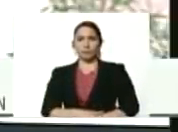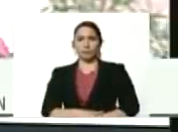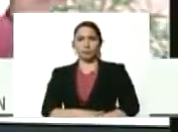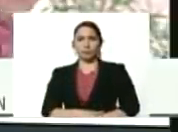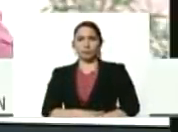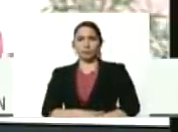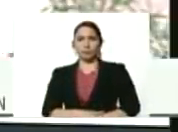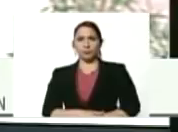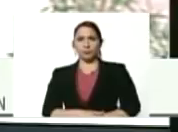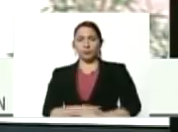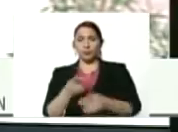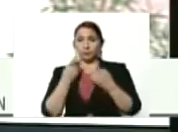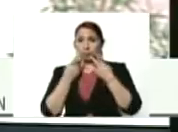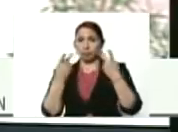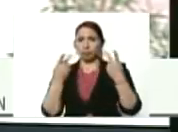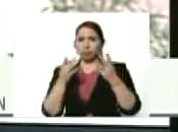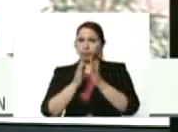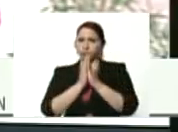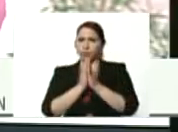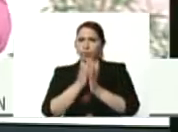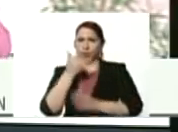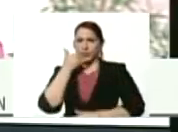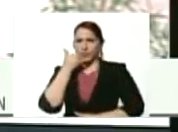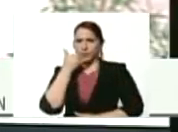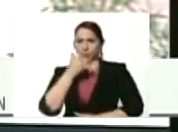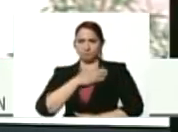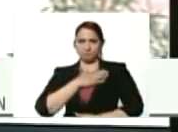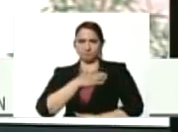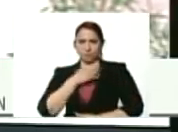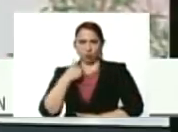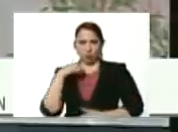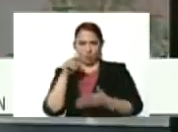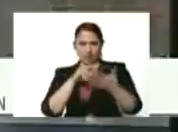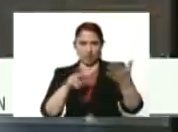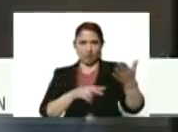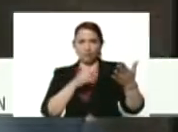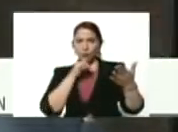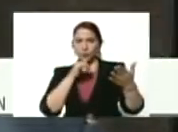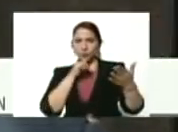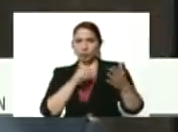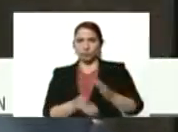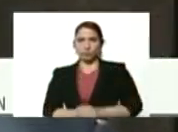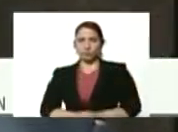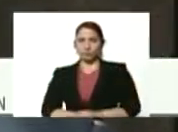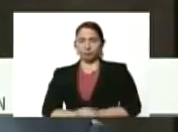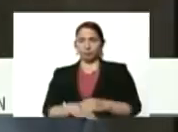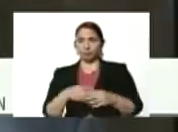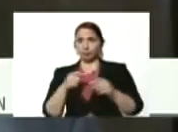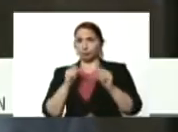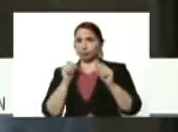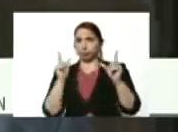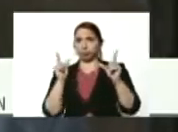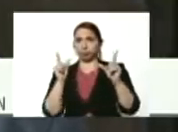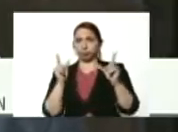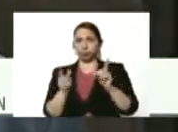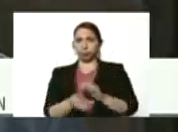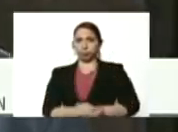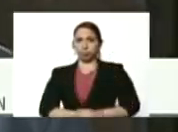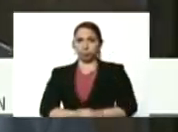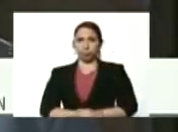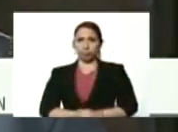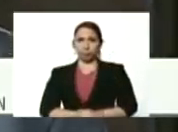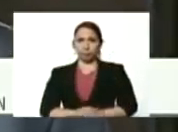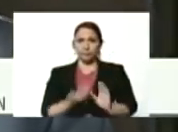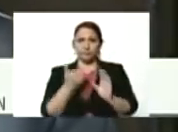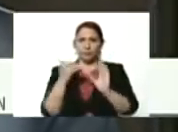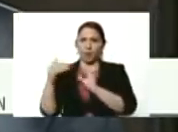Leí una noticia, préstame mi teléfono. Miren lo que leí. Se van a quedar locos. Mira, se lo mandé a